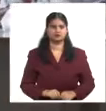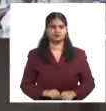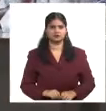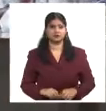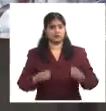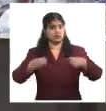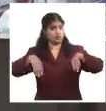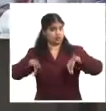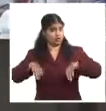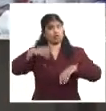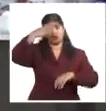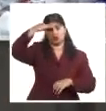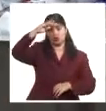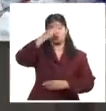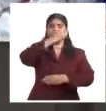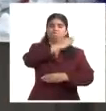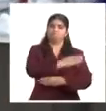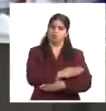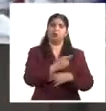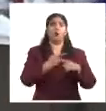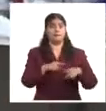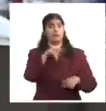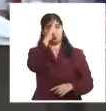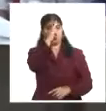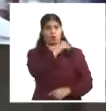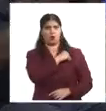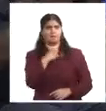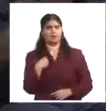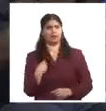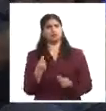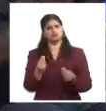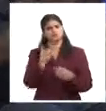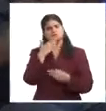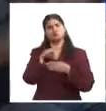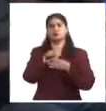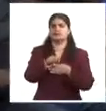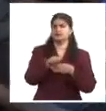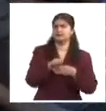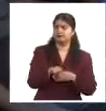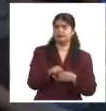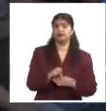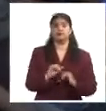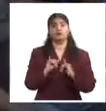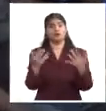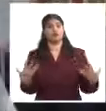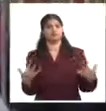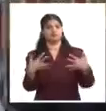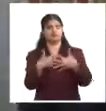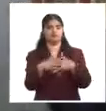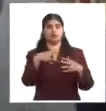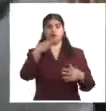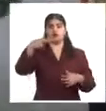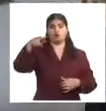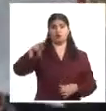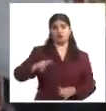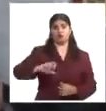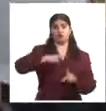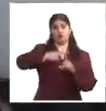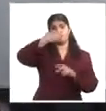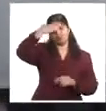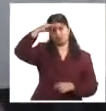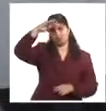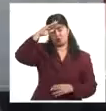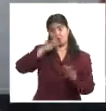En el acto, Milagros Rivera, presidenta del Comité de Solidaridad entre Cuba y Puerto Rico, dejó como recuerdo el símbolo de las conquistas que por